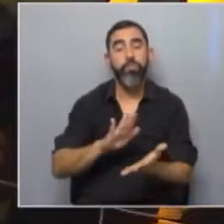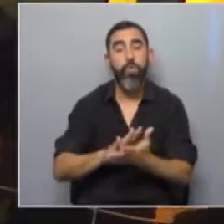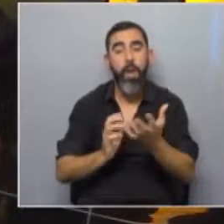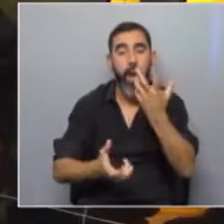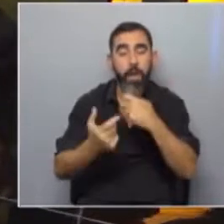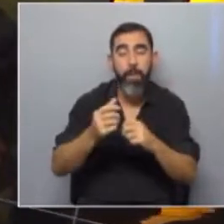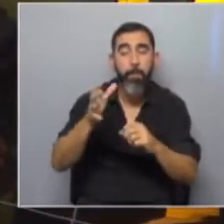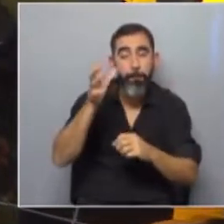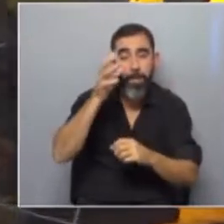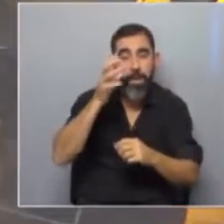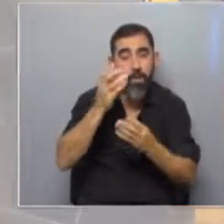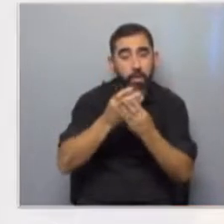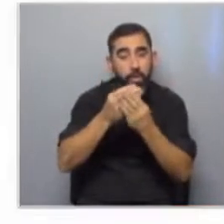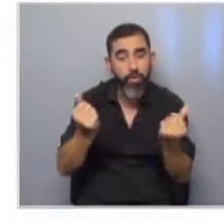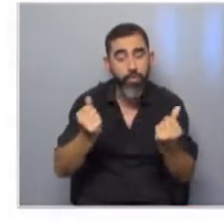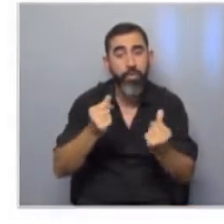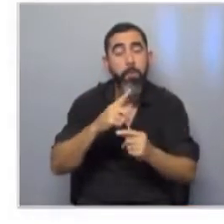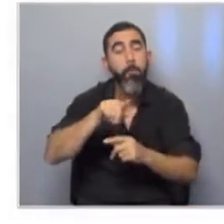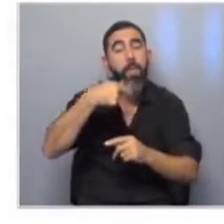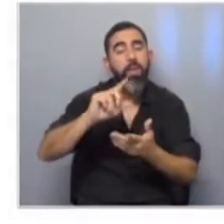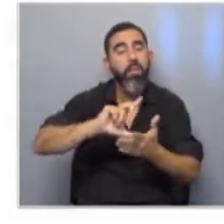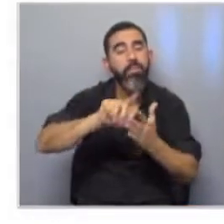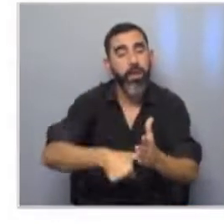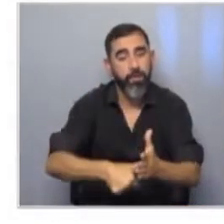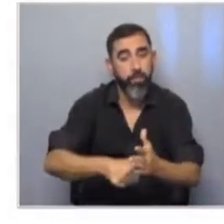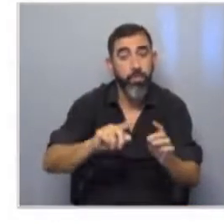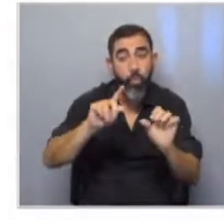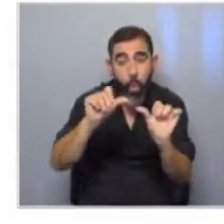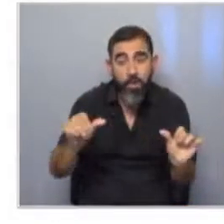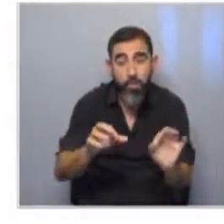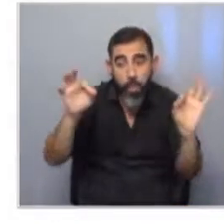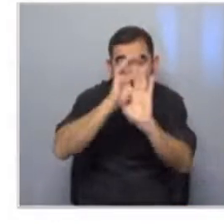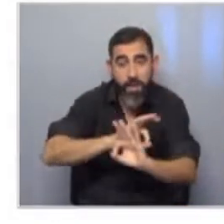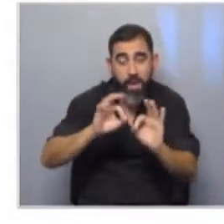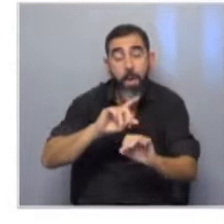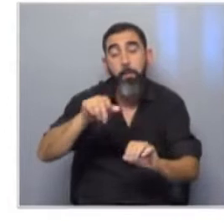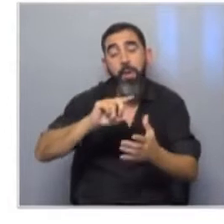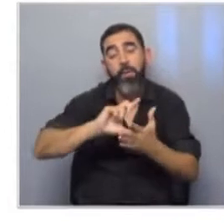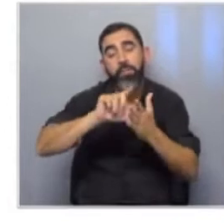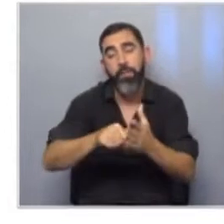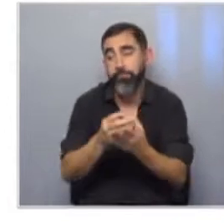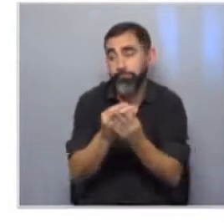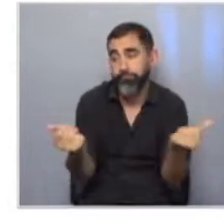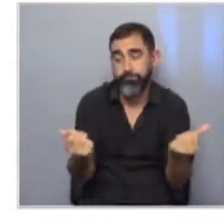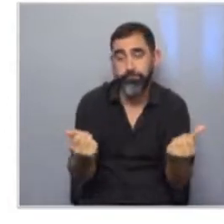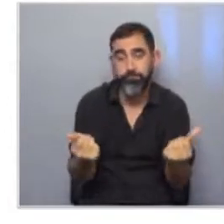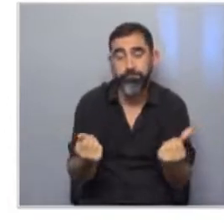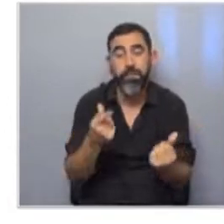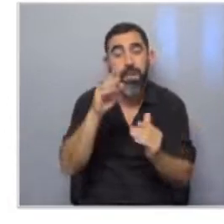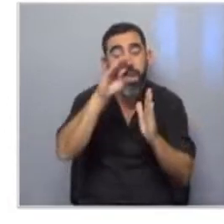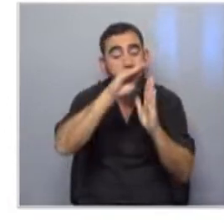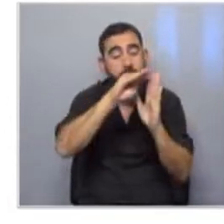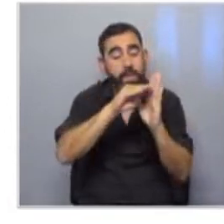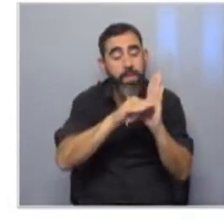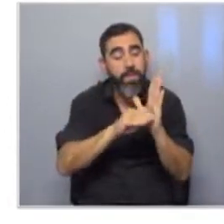Leo y con Ramiro, decíamos, pero esta no la vamos a poner, dijimos, bueno, si sale un próximo libro, casi siempre se lo decíamos a Ramiro para que no molestara mucho, le decíamos, en el próximo libro lo hacemos,